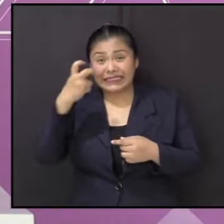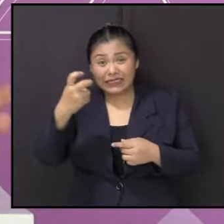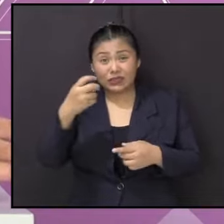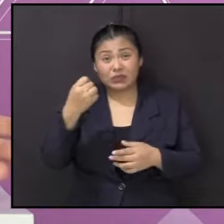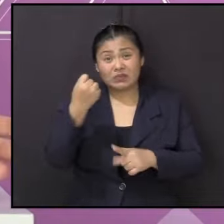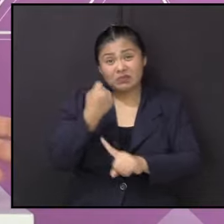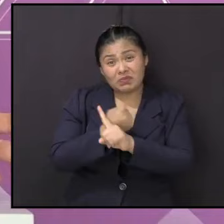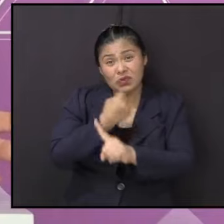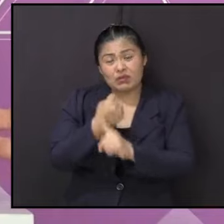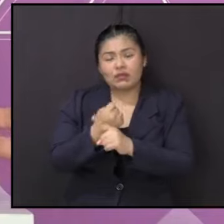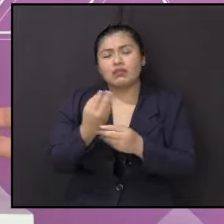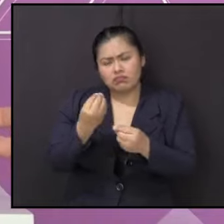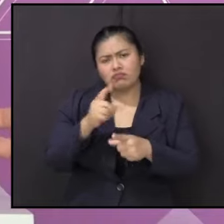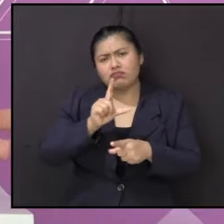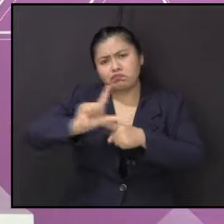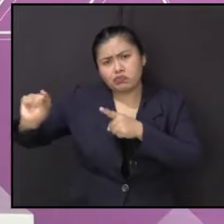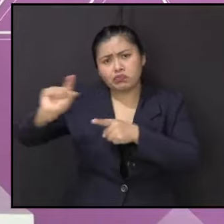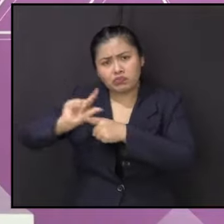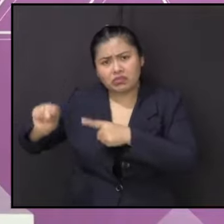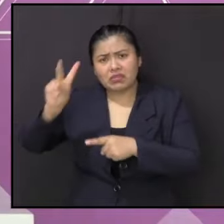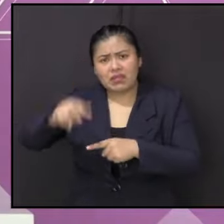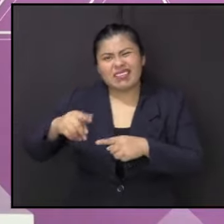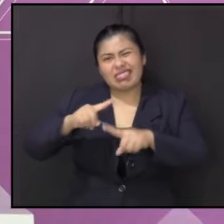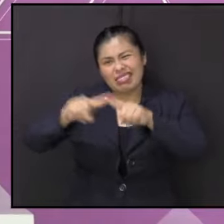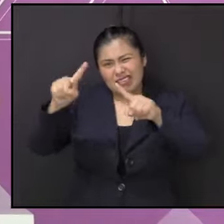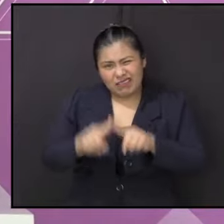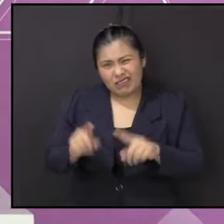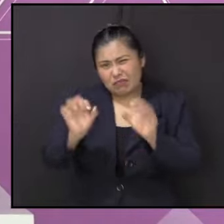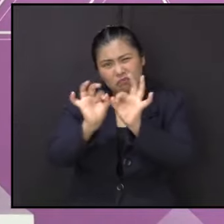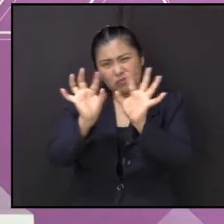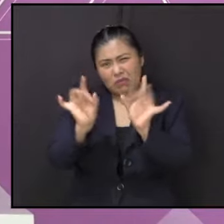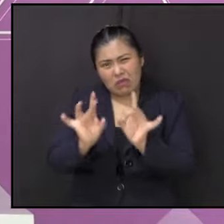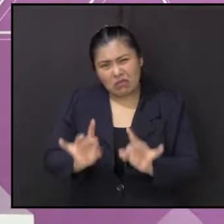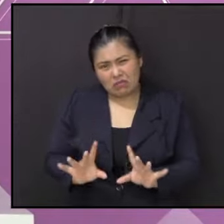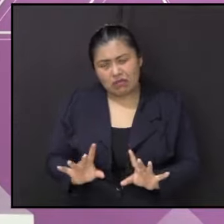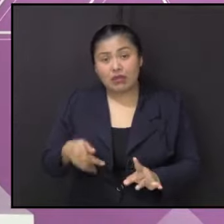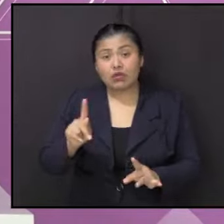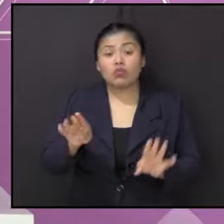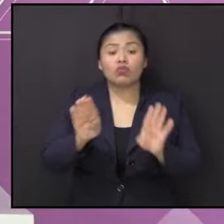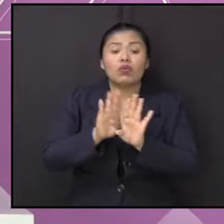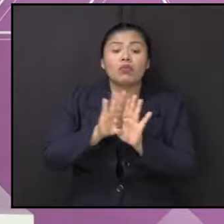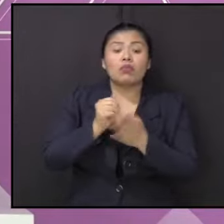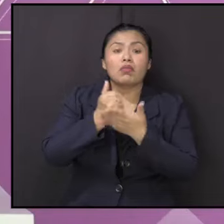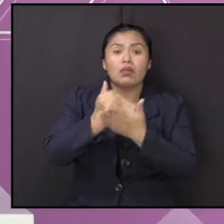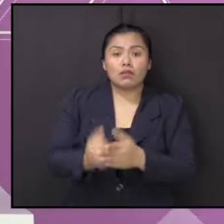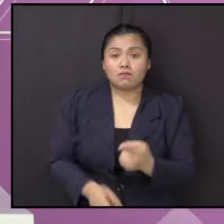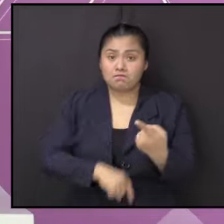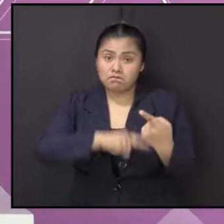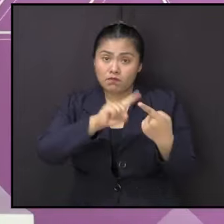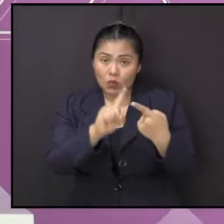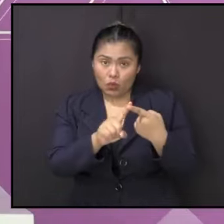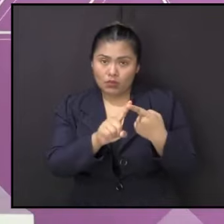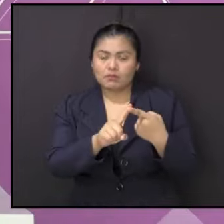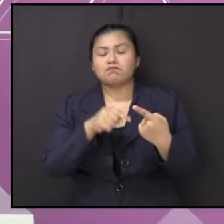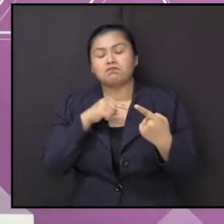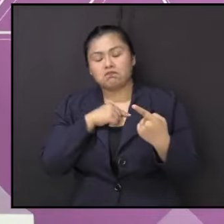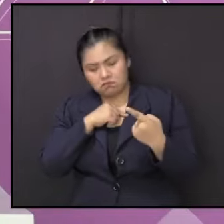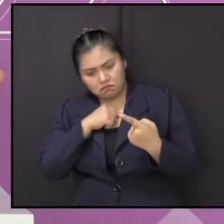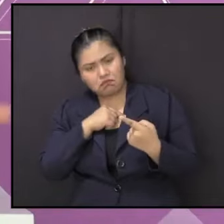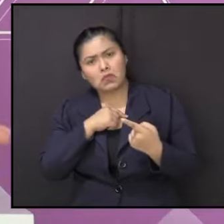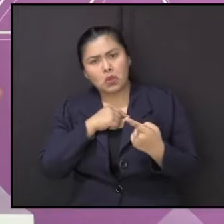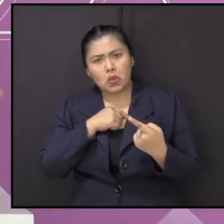manera se han estado yendo por muchas de estas situaciones. Sin embargo, ¿cómo podemos resolver? Una, dándole las facilidades con la